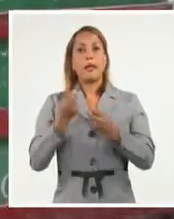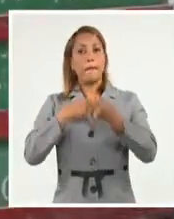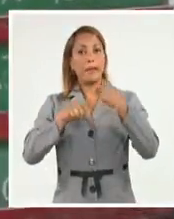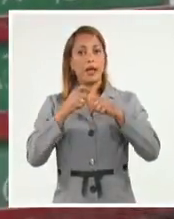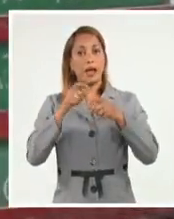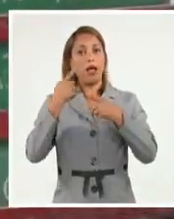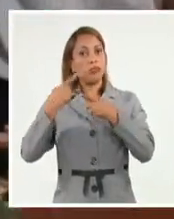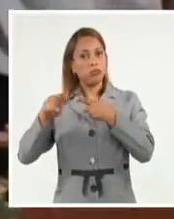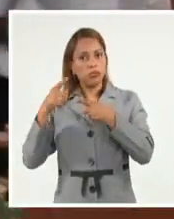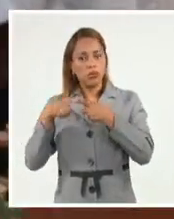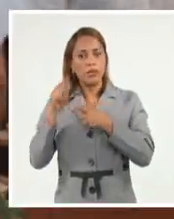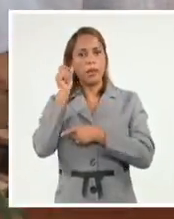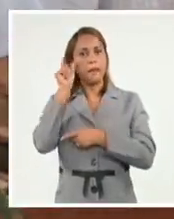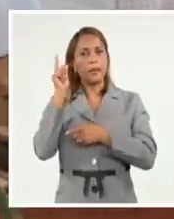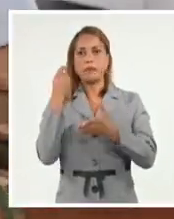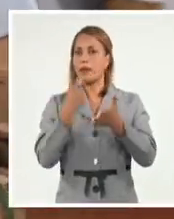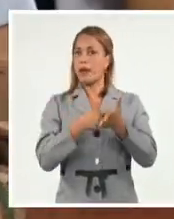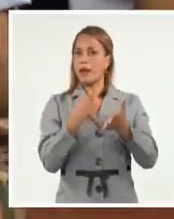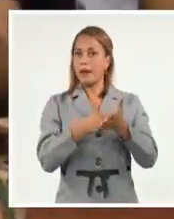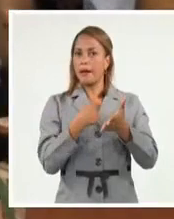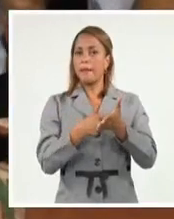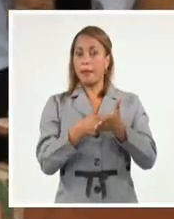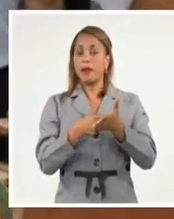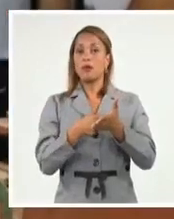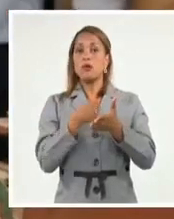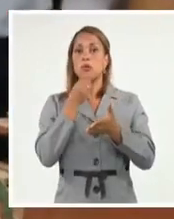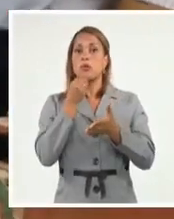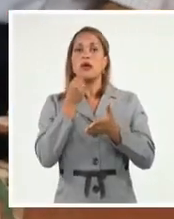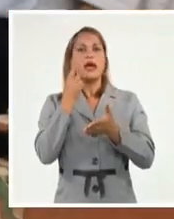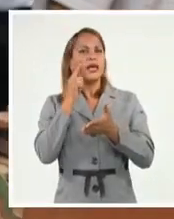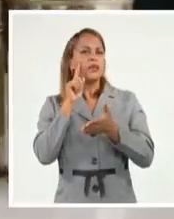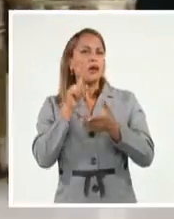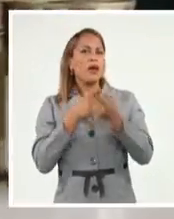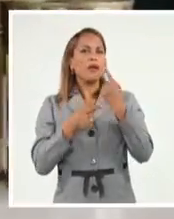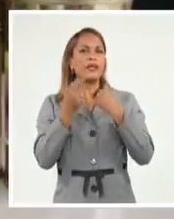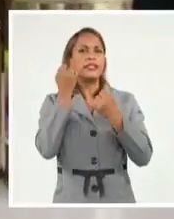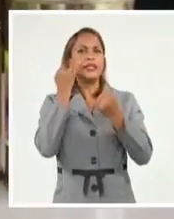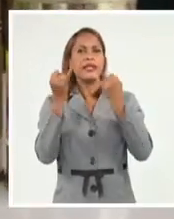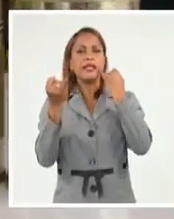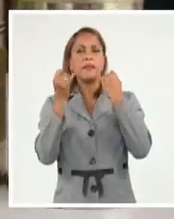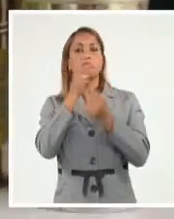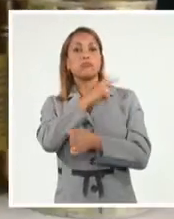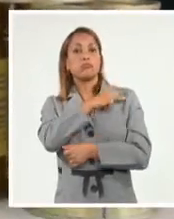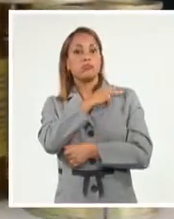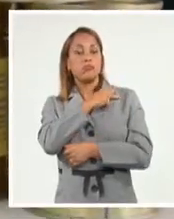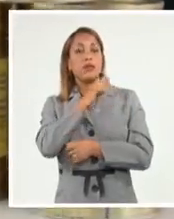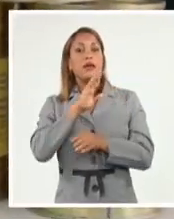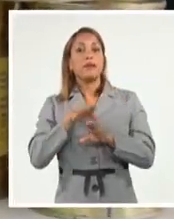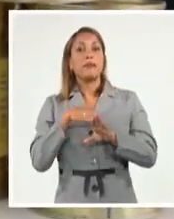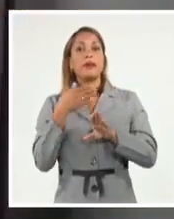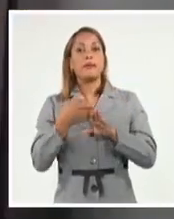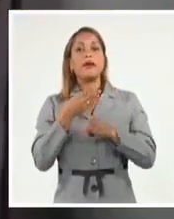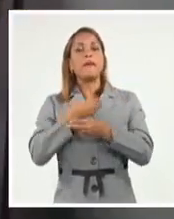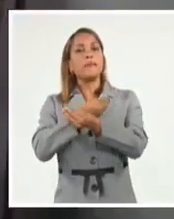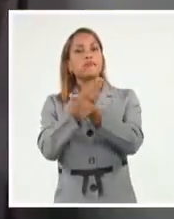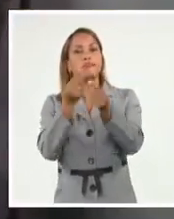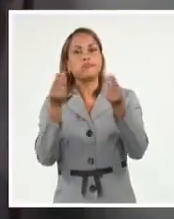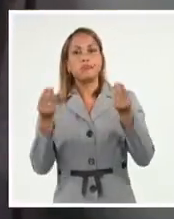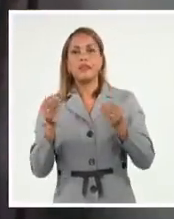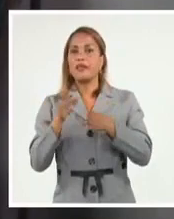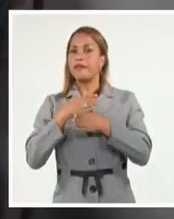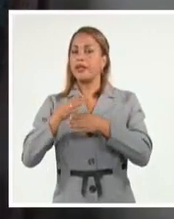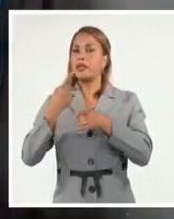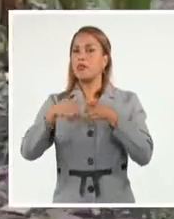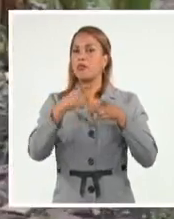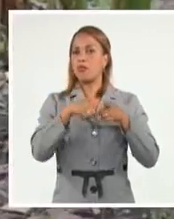con experiencia en el pago mediante pasarelas virtuales, resultó motivo de interés por las autoridades para contratar abastecimiento, calidad y variedad de productos